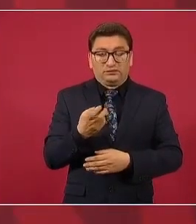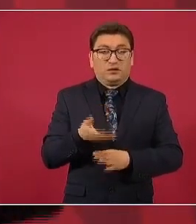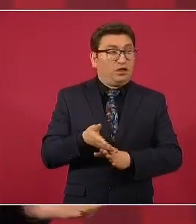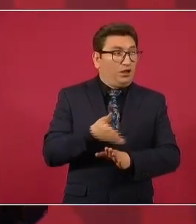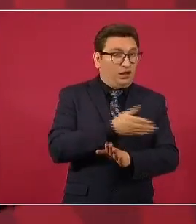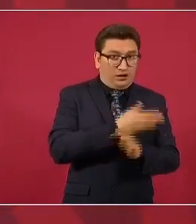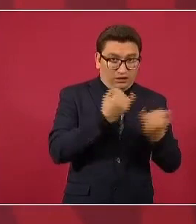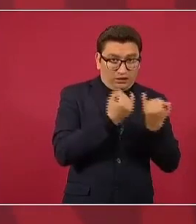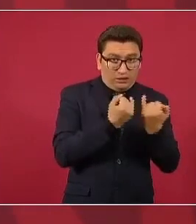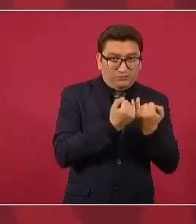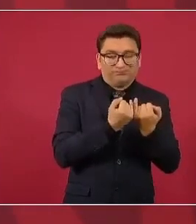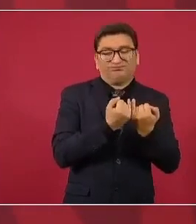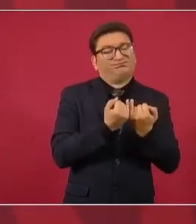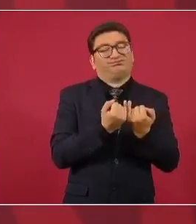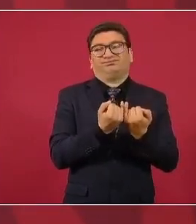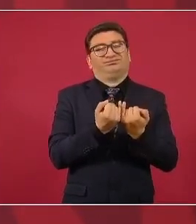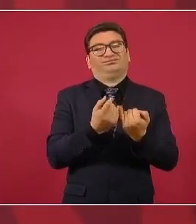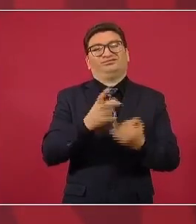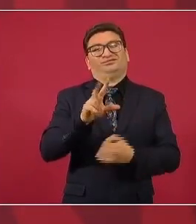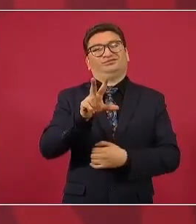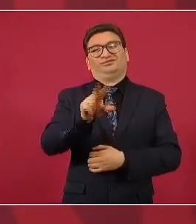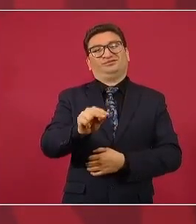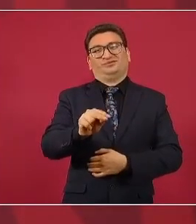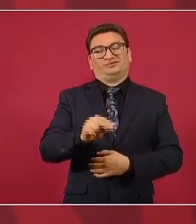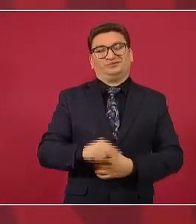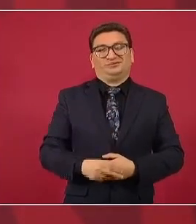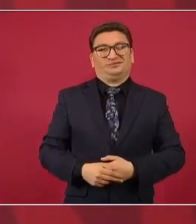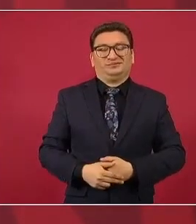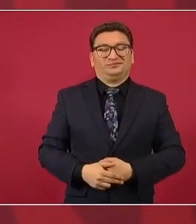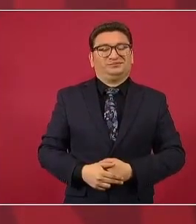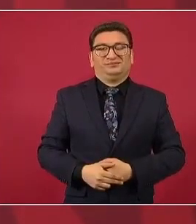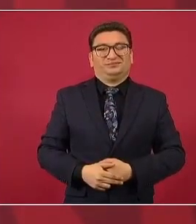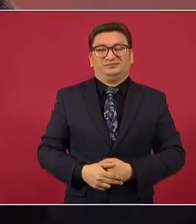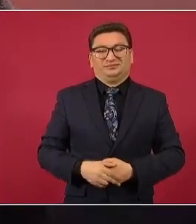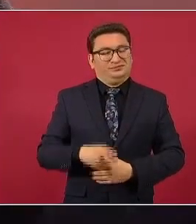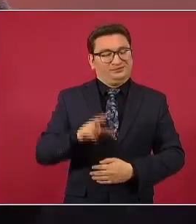era antes. No.